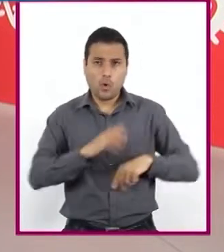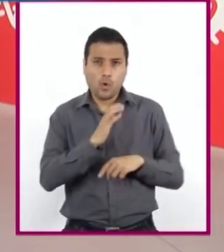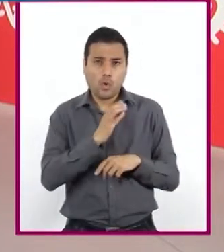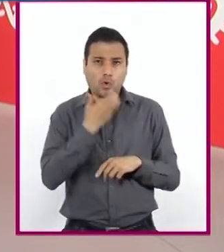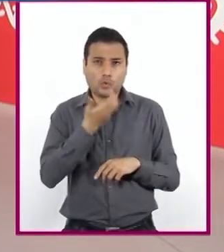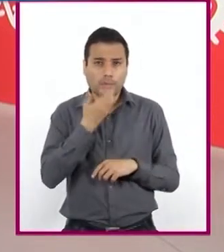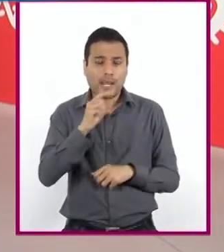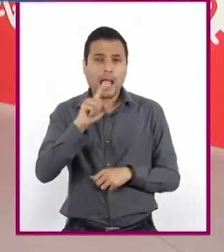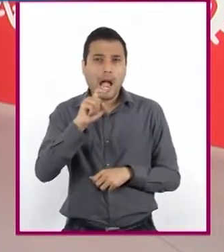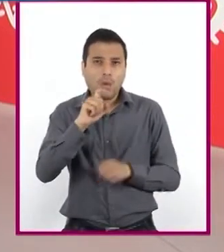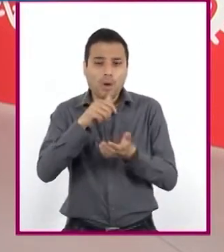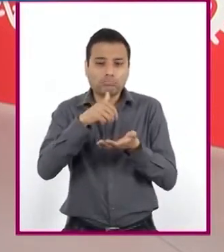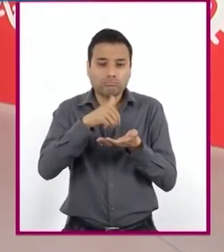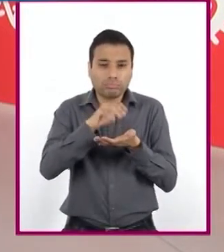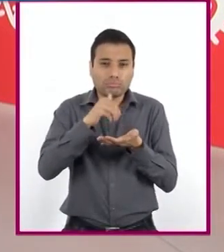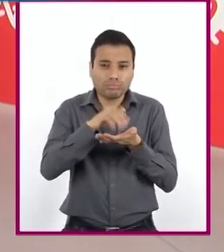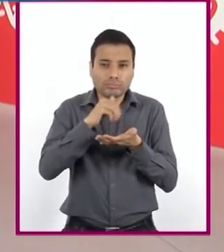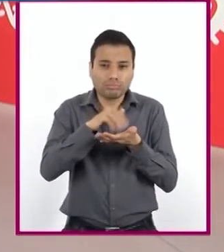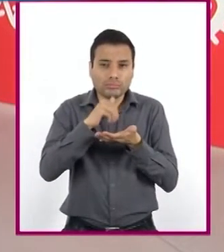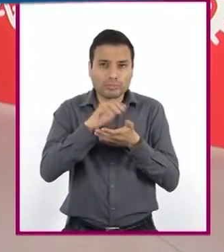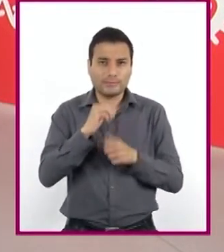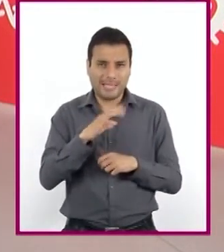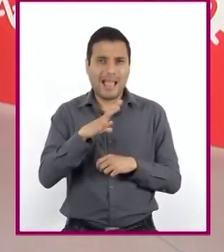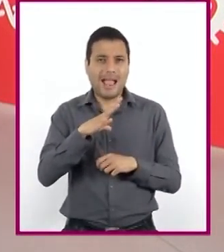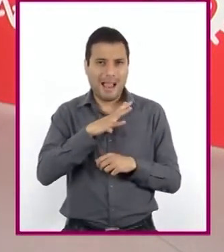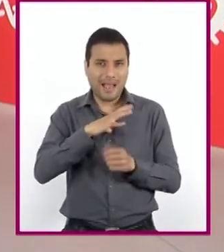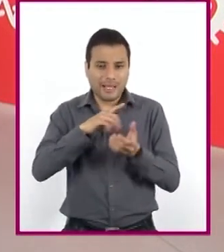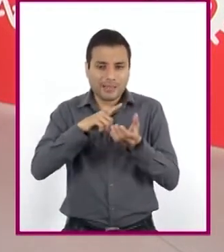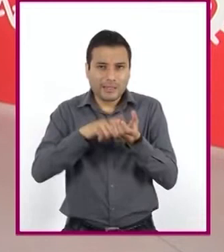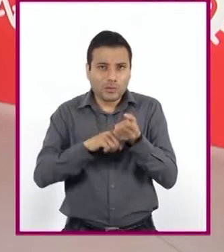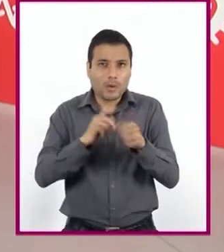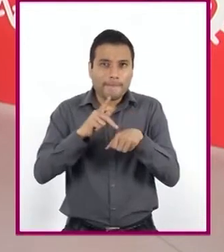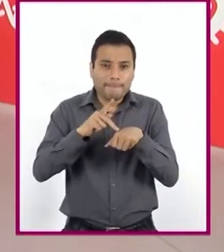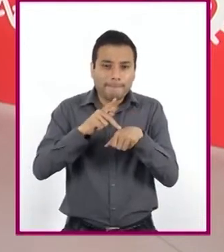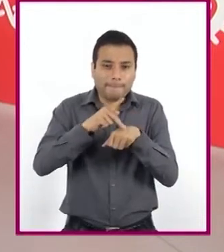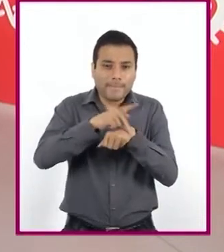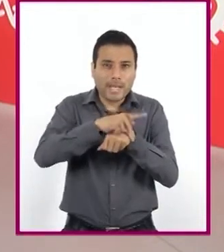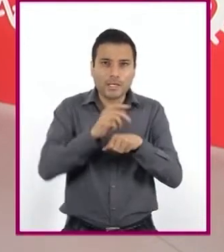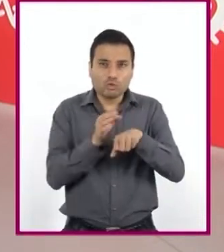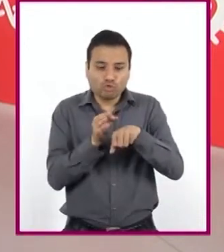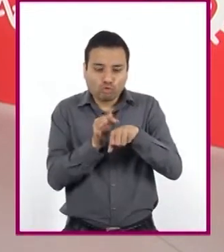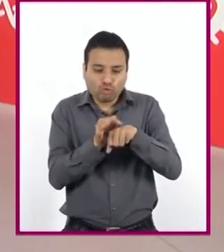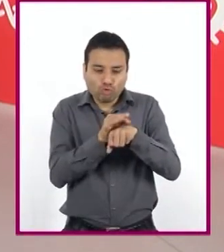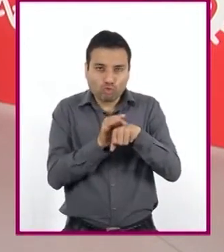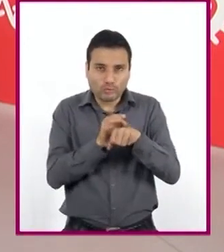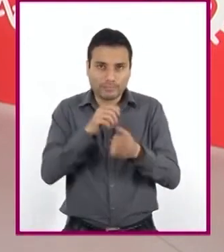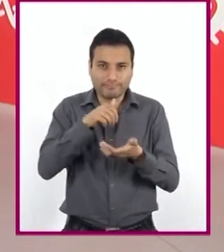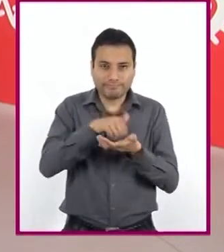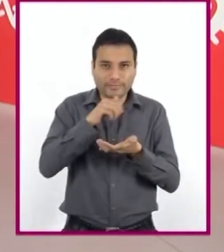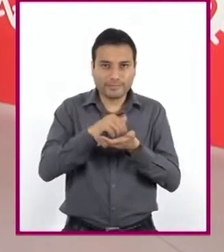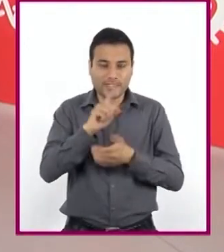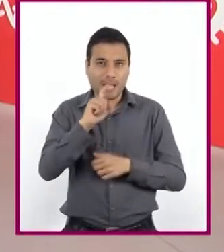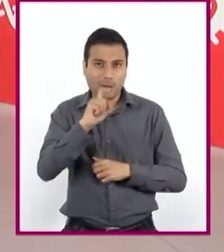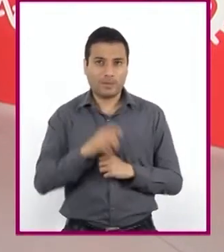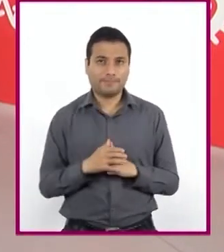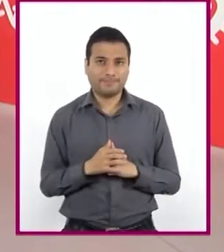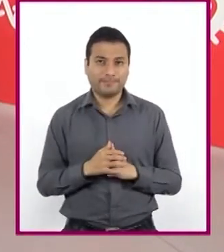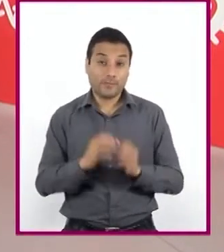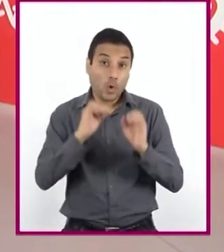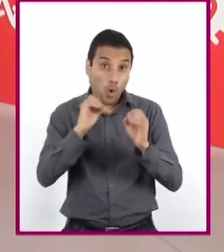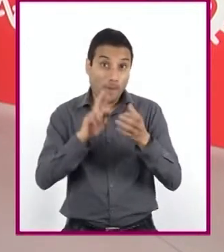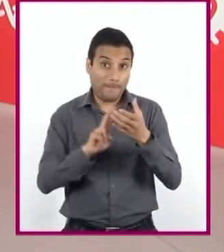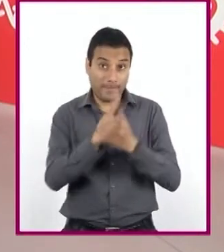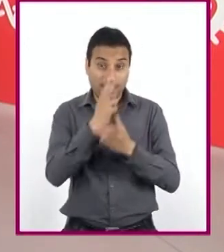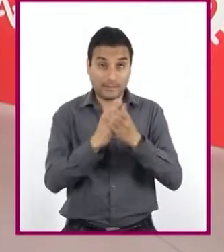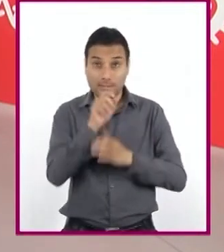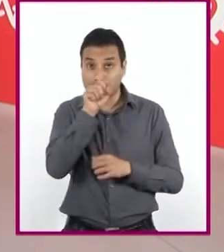ya sea por medio de las glándulas sudoríparas de la piel, como en el caso de los animales, o de las hojas de las